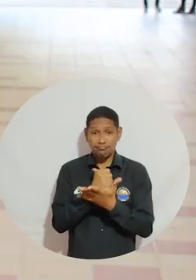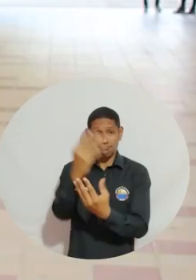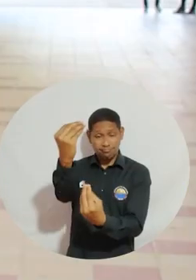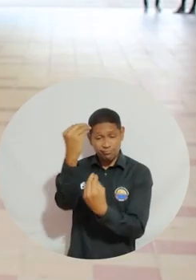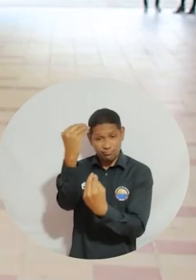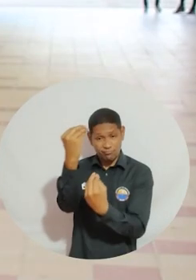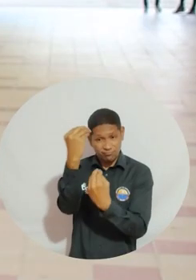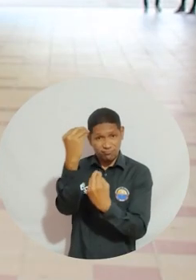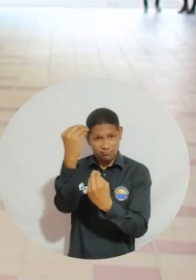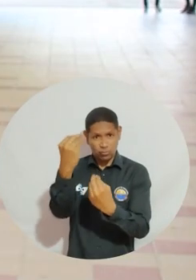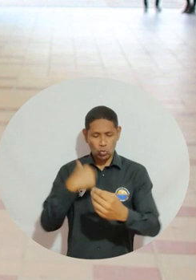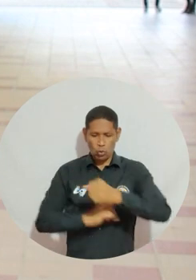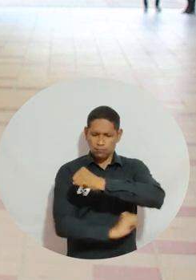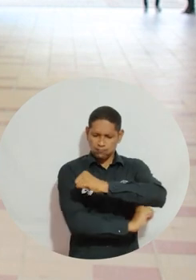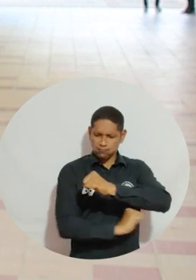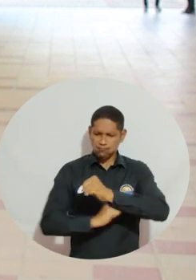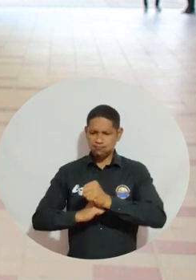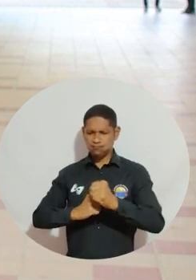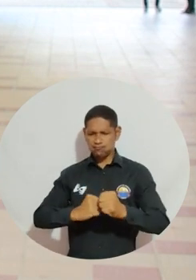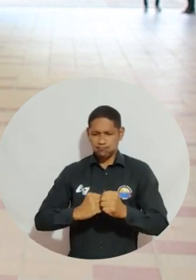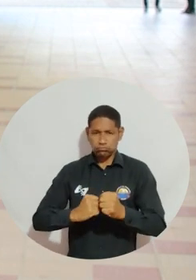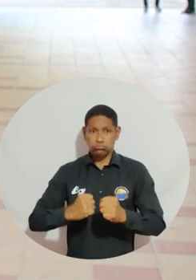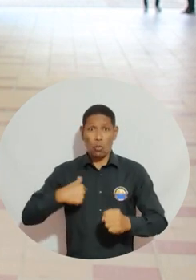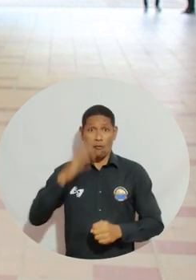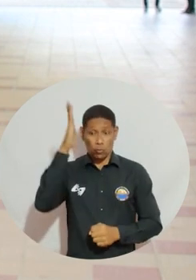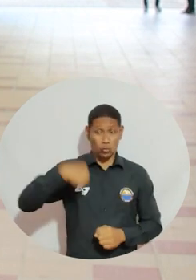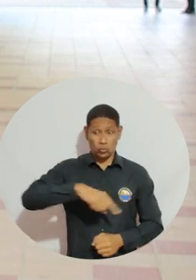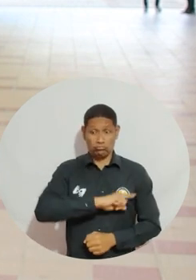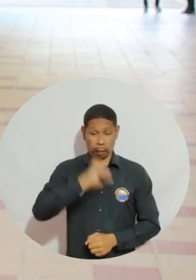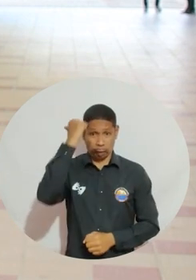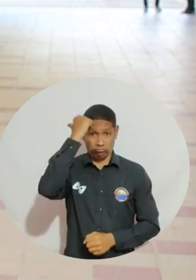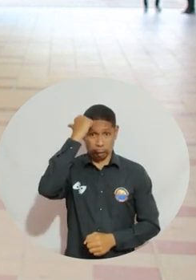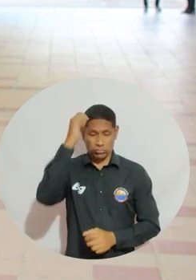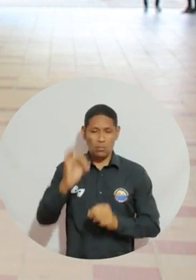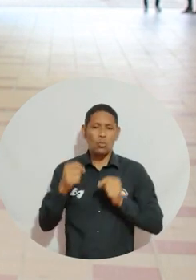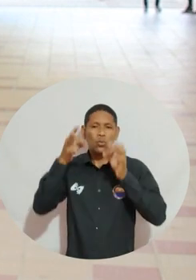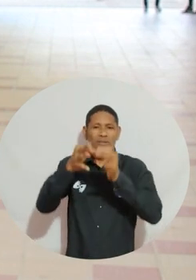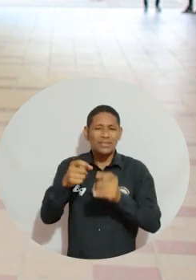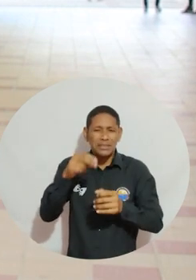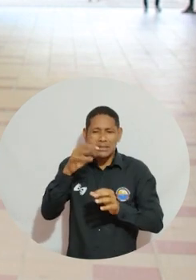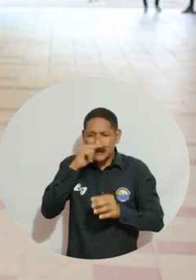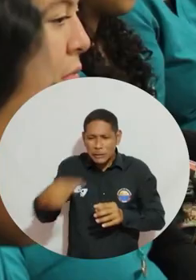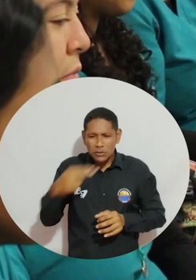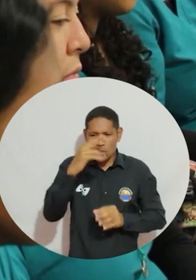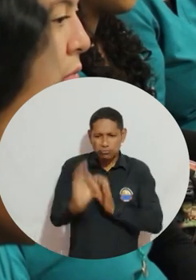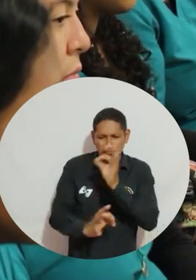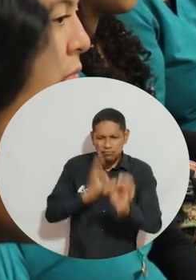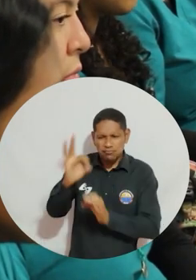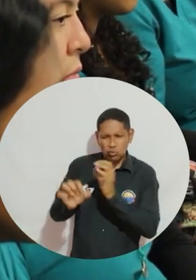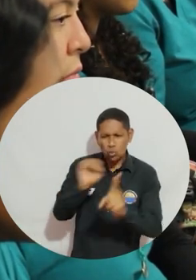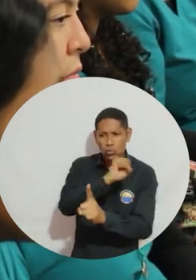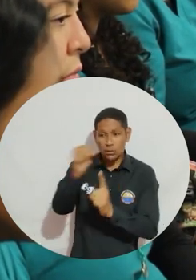formación y ayudan a fortalecer nuestras bases como futuros docentes en la educación, contribuyendo hacia el desarrollo integral de los niños y las